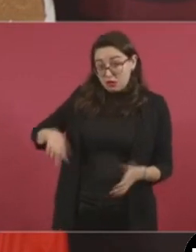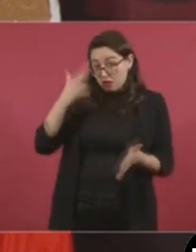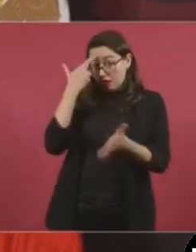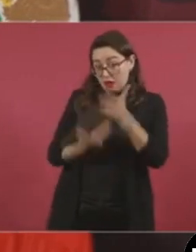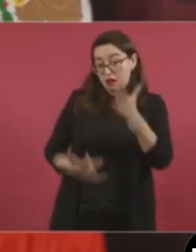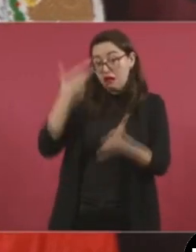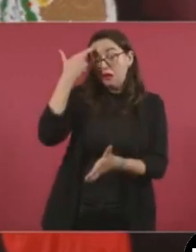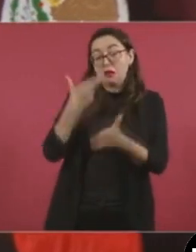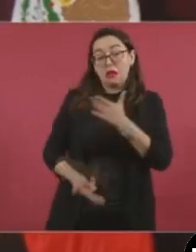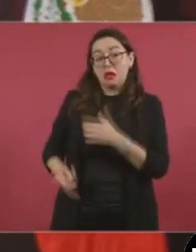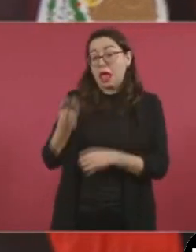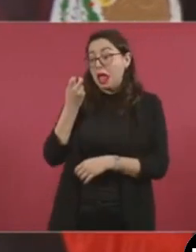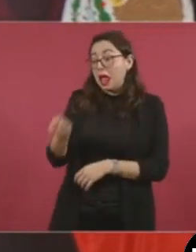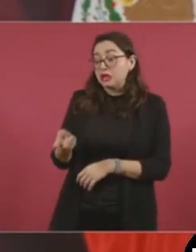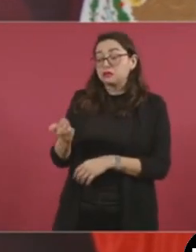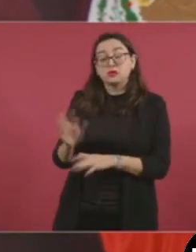Entonces,